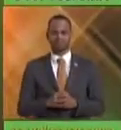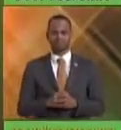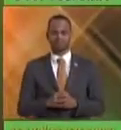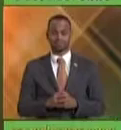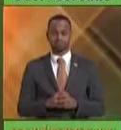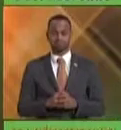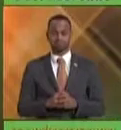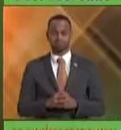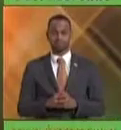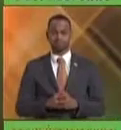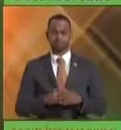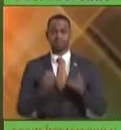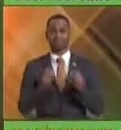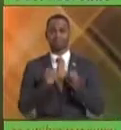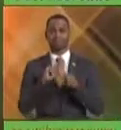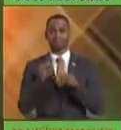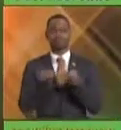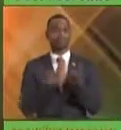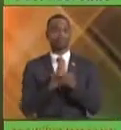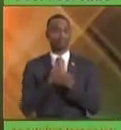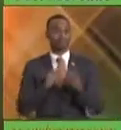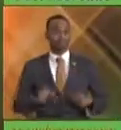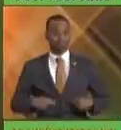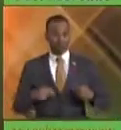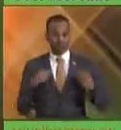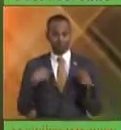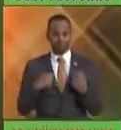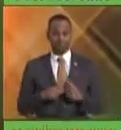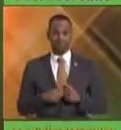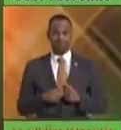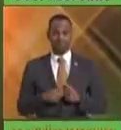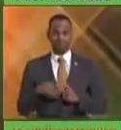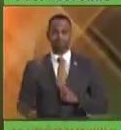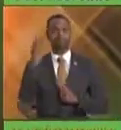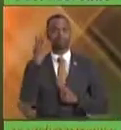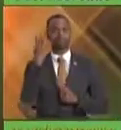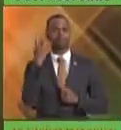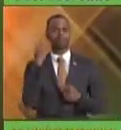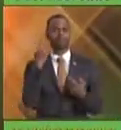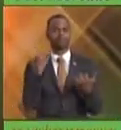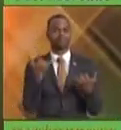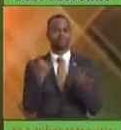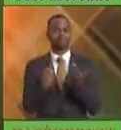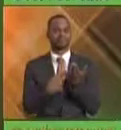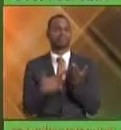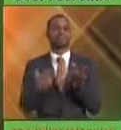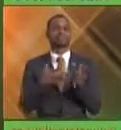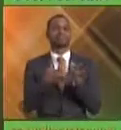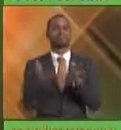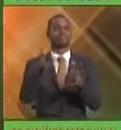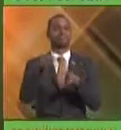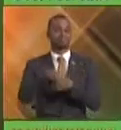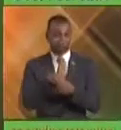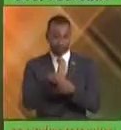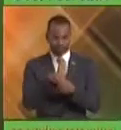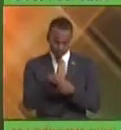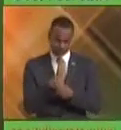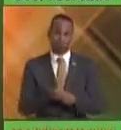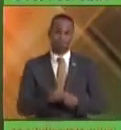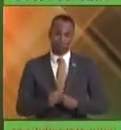continuamos hablando de derechos humanos continuos porque vamos a hablar de inclusión hablamos de